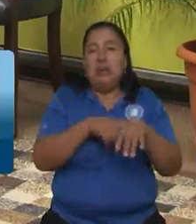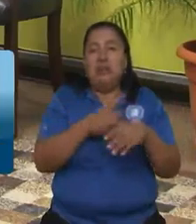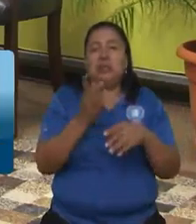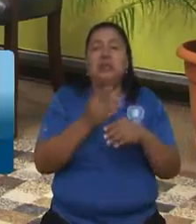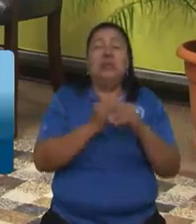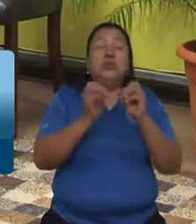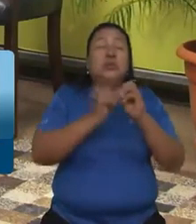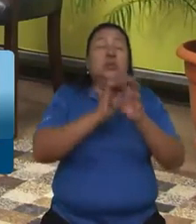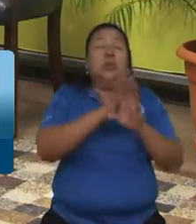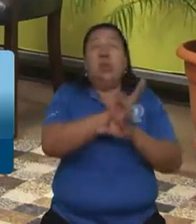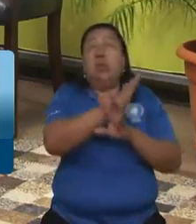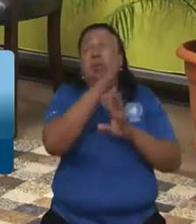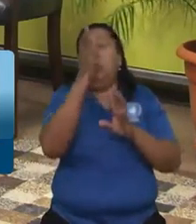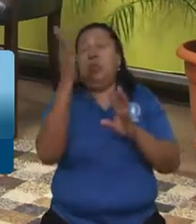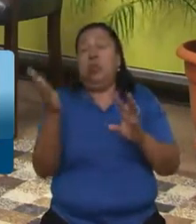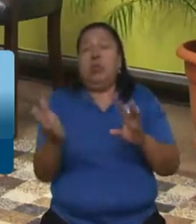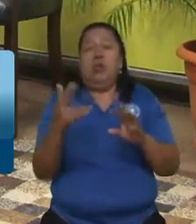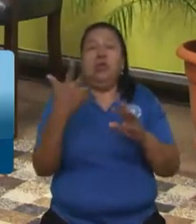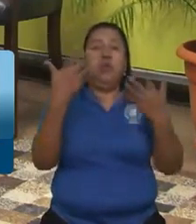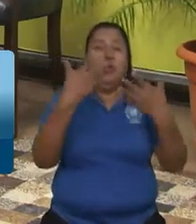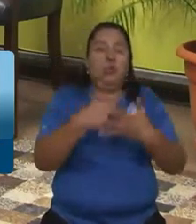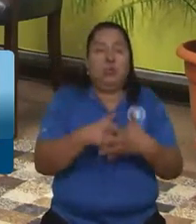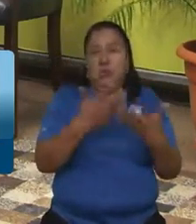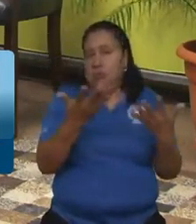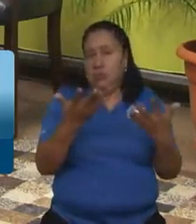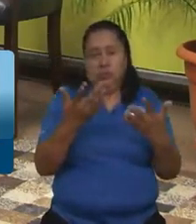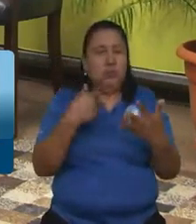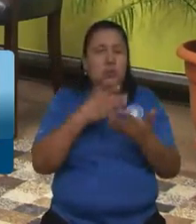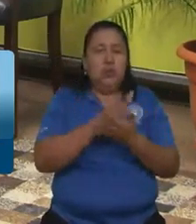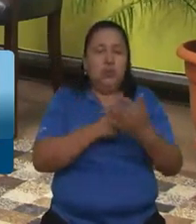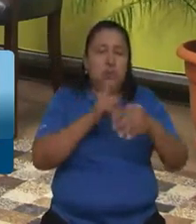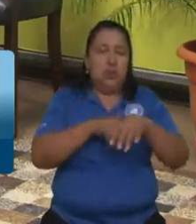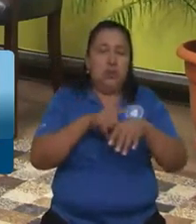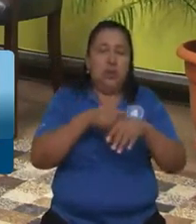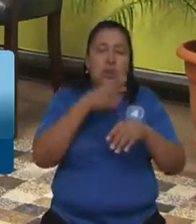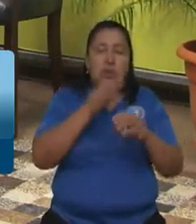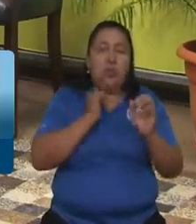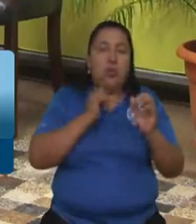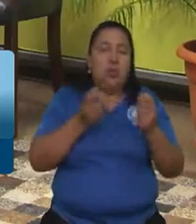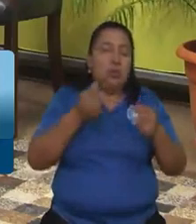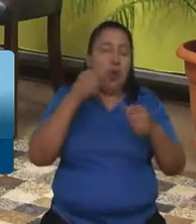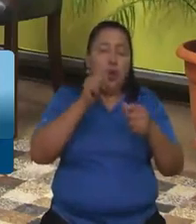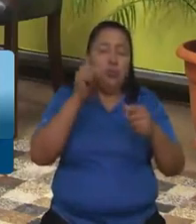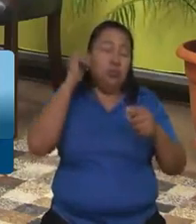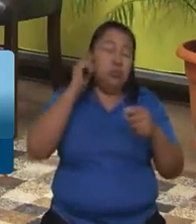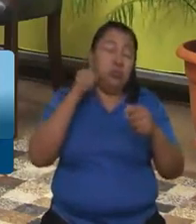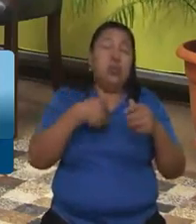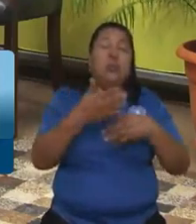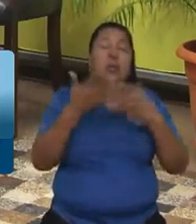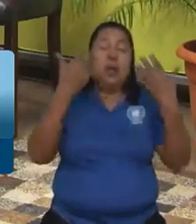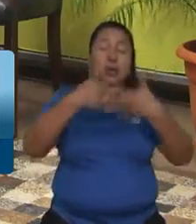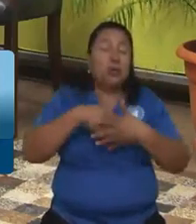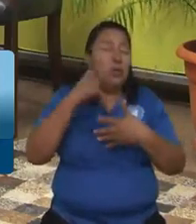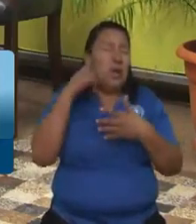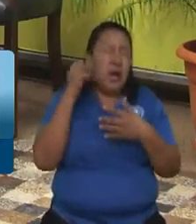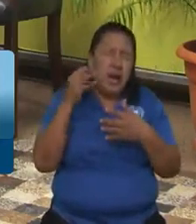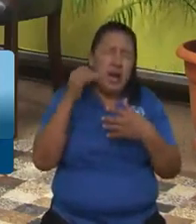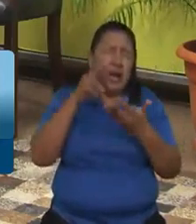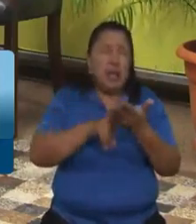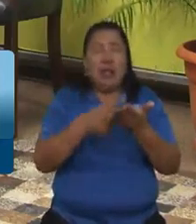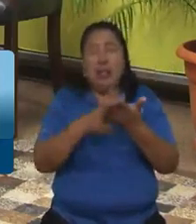que en el agua no se orine, no se defeque, ¿verdad? Y permanecer un tiempo prudente dentro